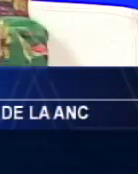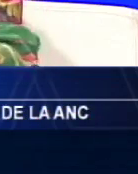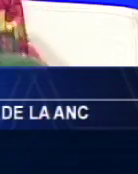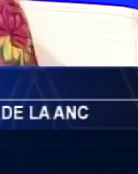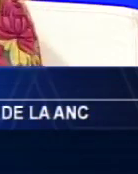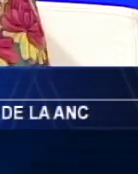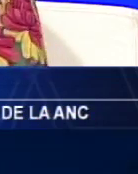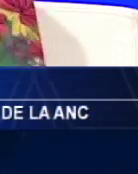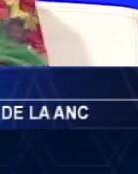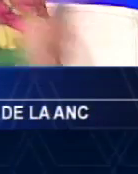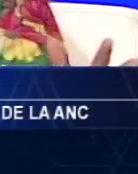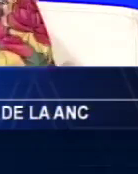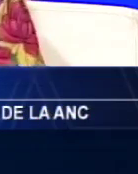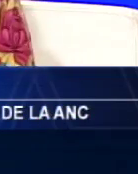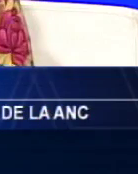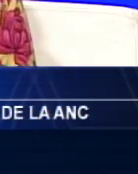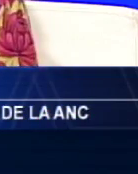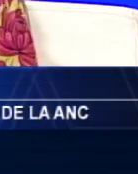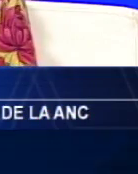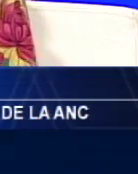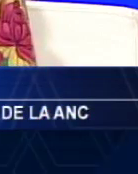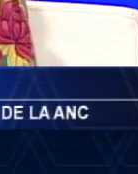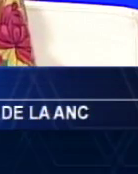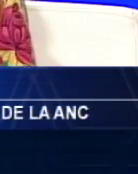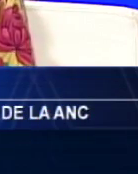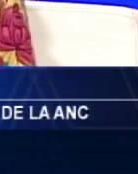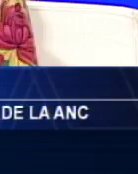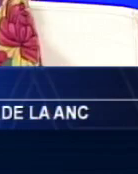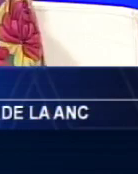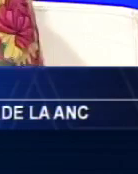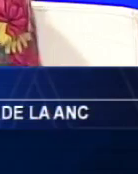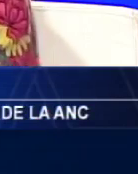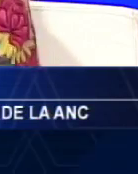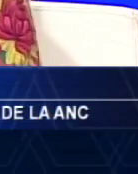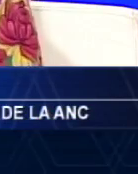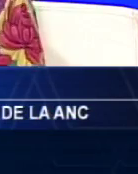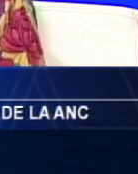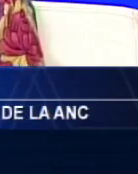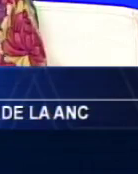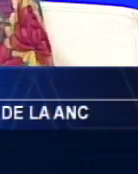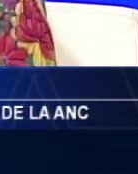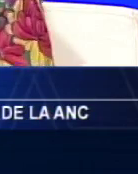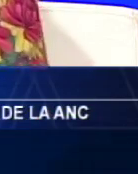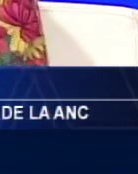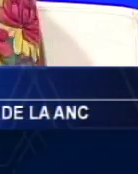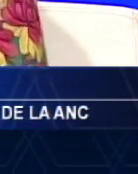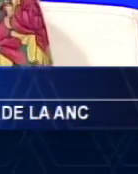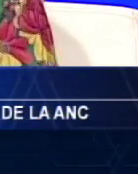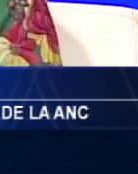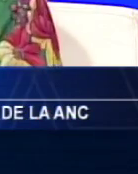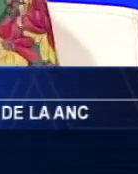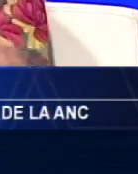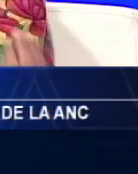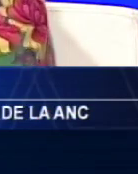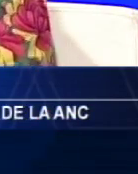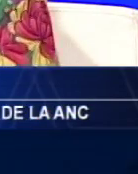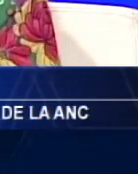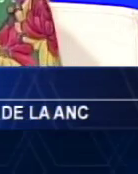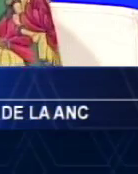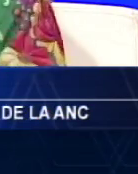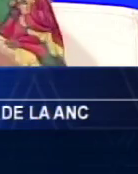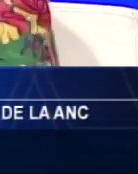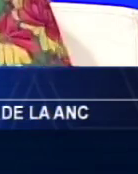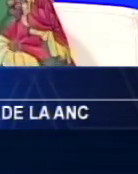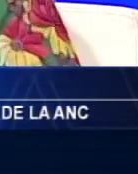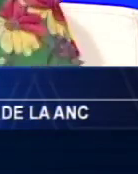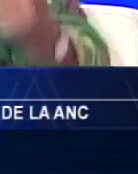de ahogados. Ellos mismos no han sido capaces de ponerse de acuerdo en un candidato único. Ellos mismos andan despotrincando de